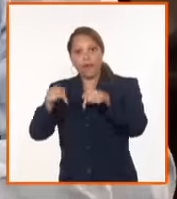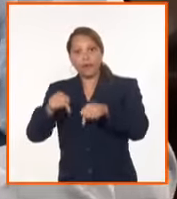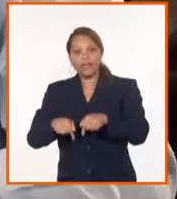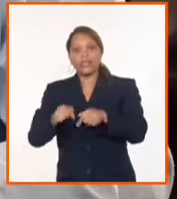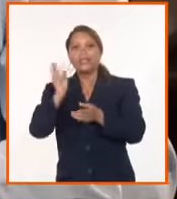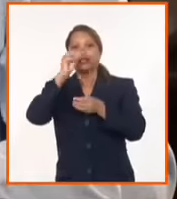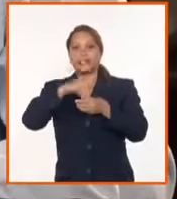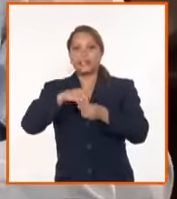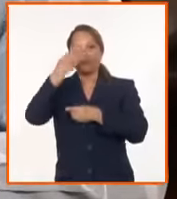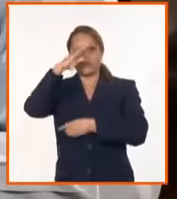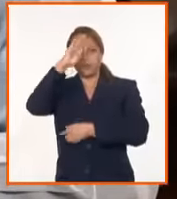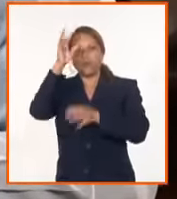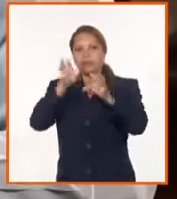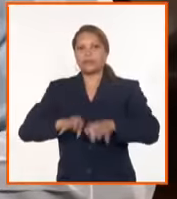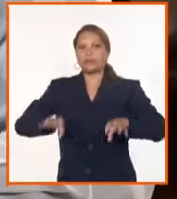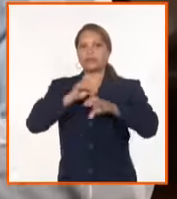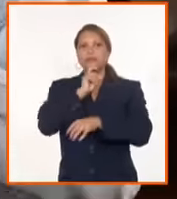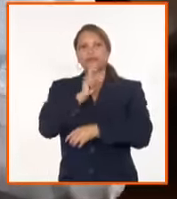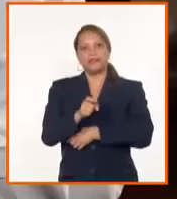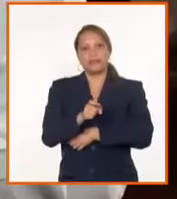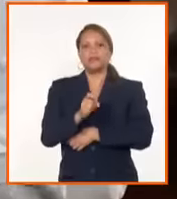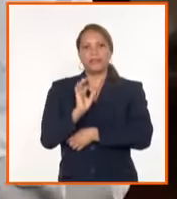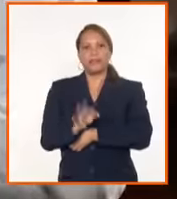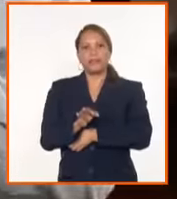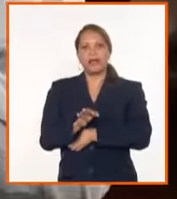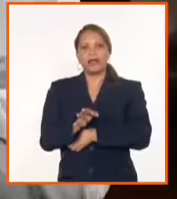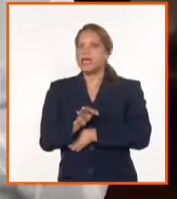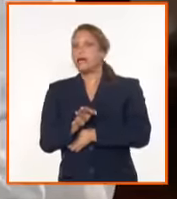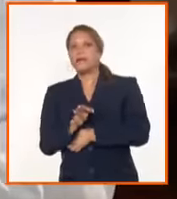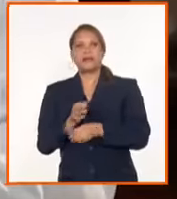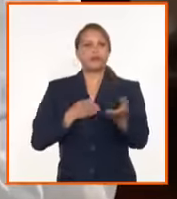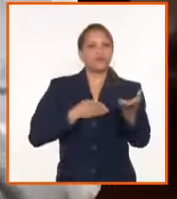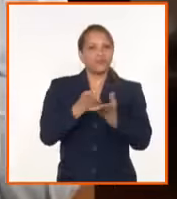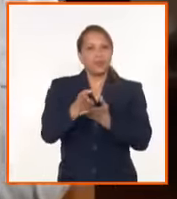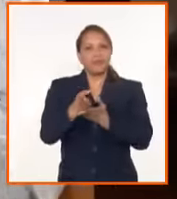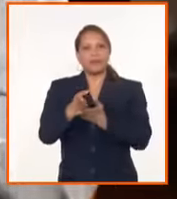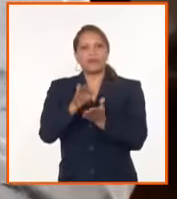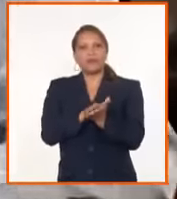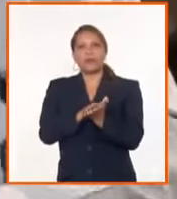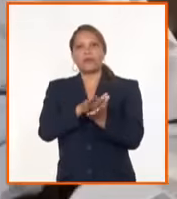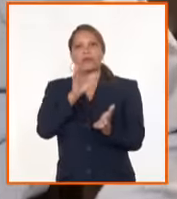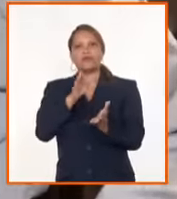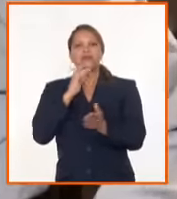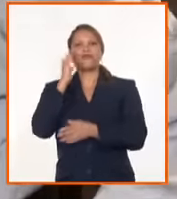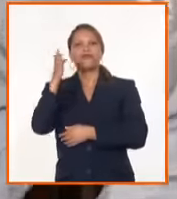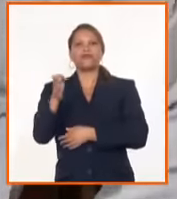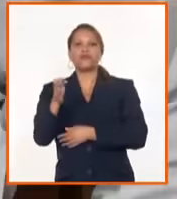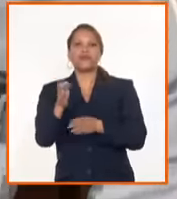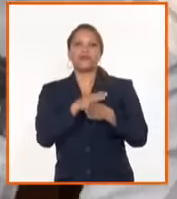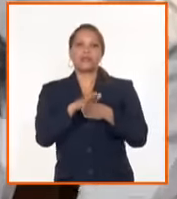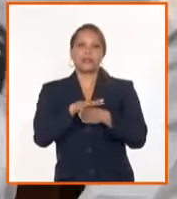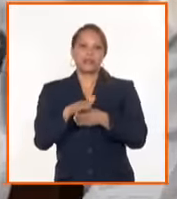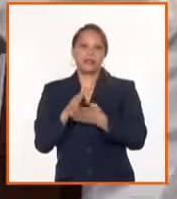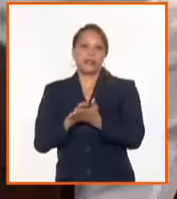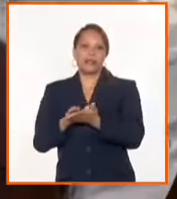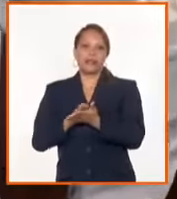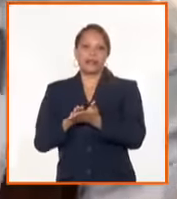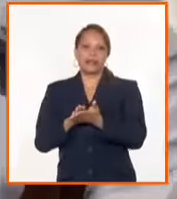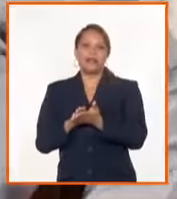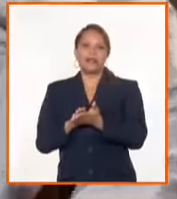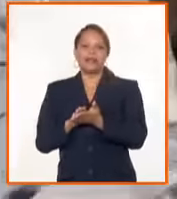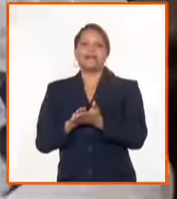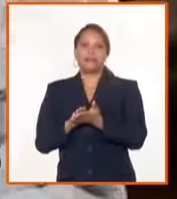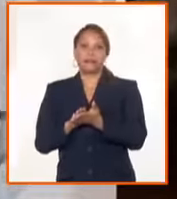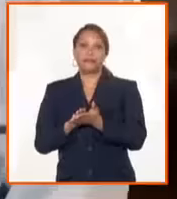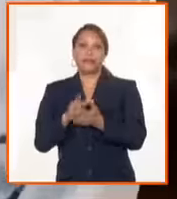de las circunstancias que estamos viviendo, sin negar y sin comprometer el futuro de construcción socialista que alcanzaremos en